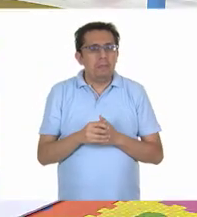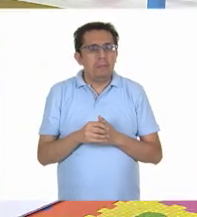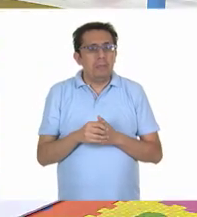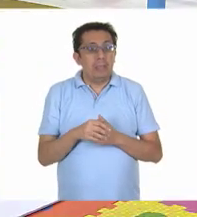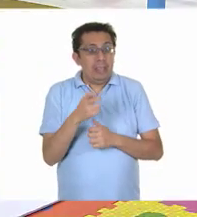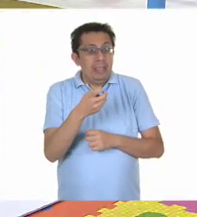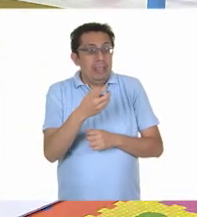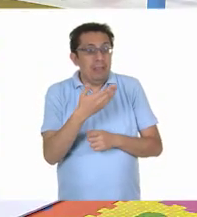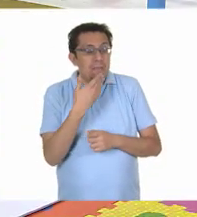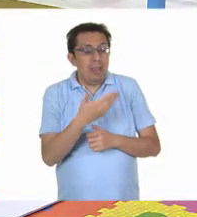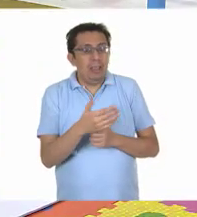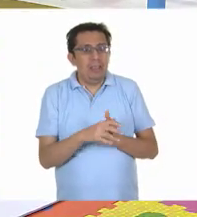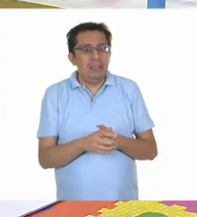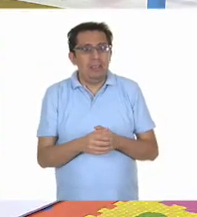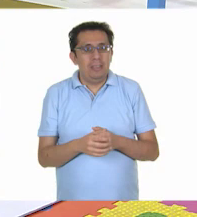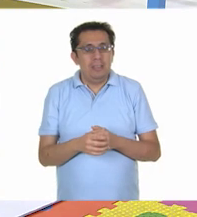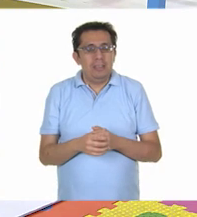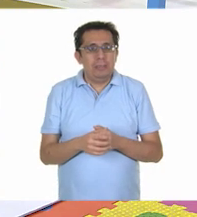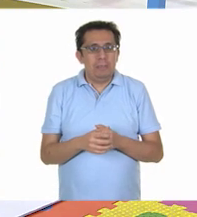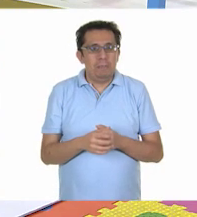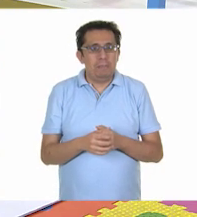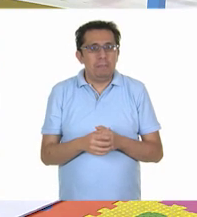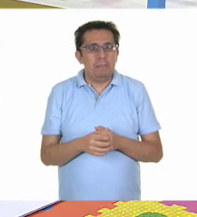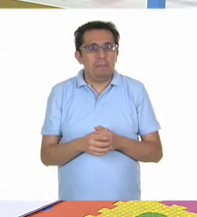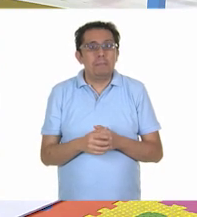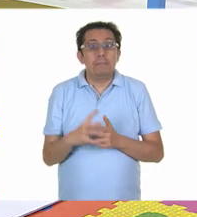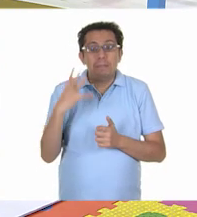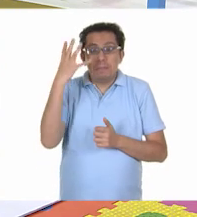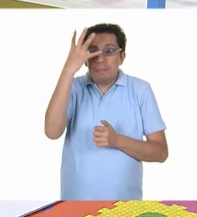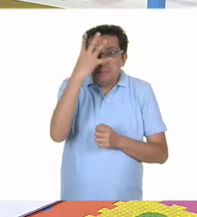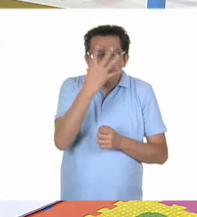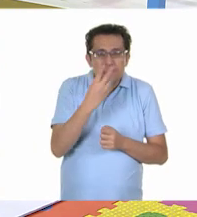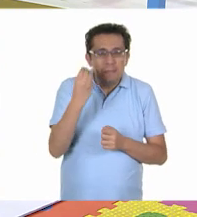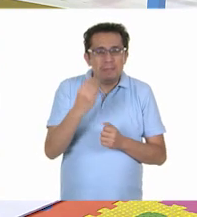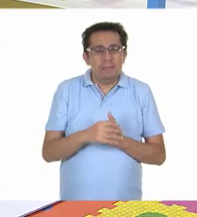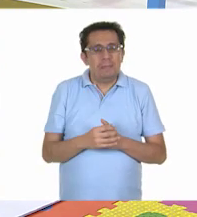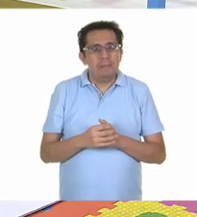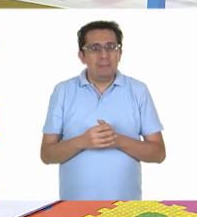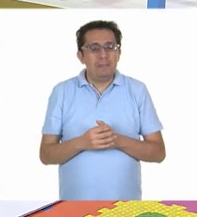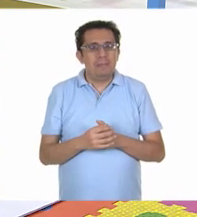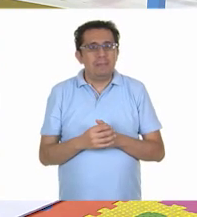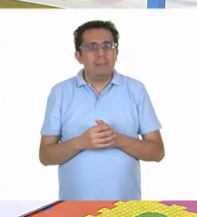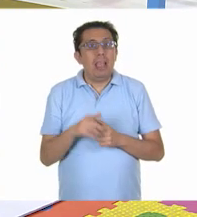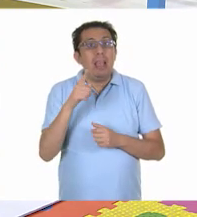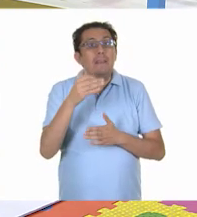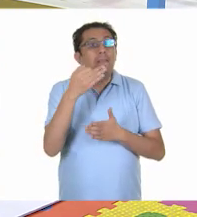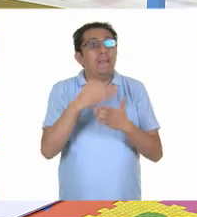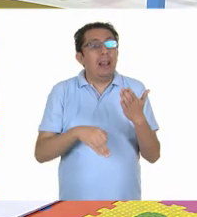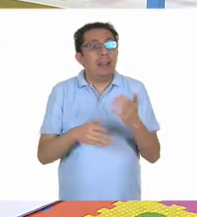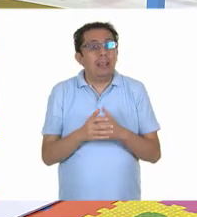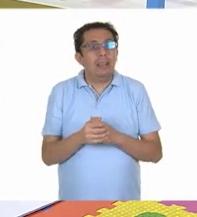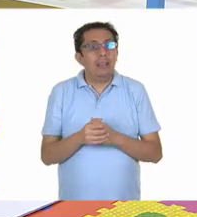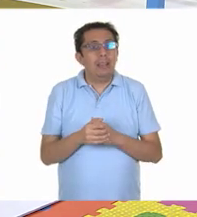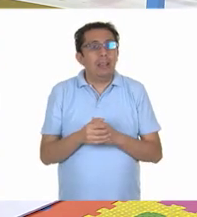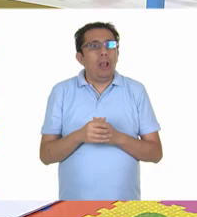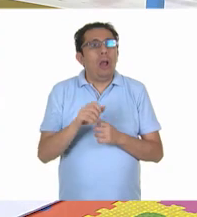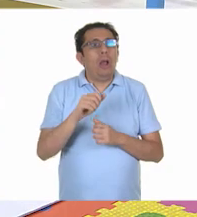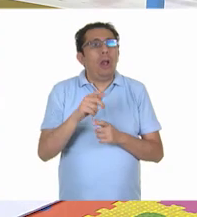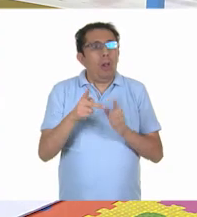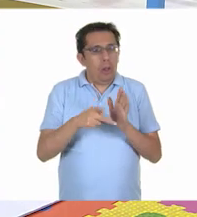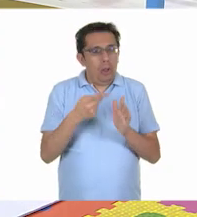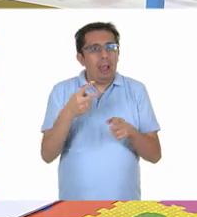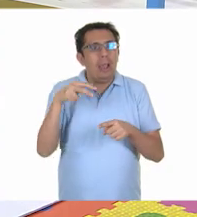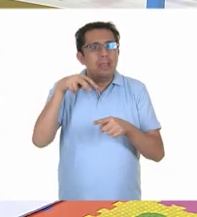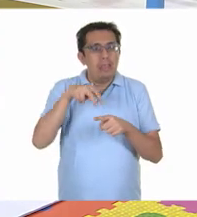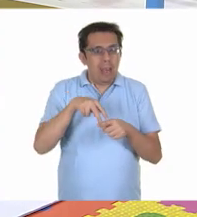ponlos ahí. Ándale, así. ¿Así? Uh-huh. Ay, qué bonito. Te